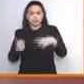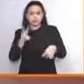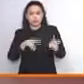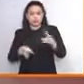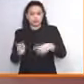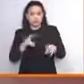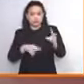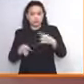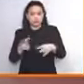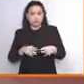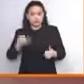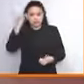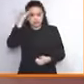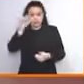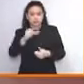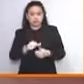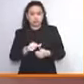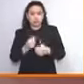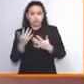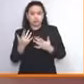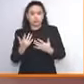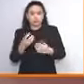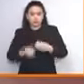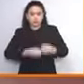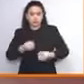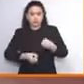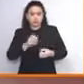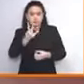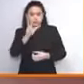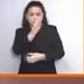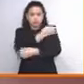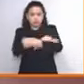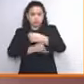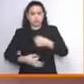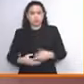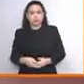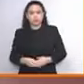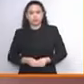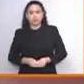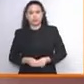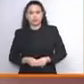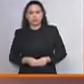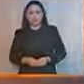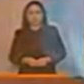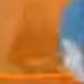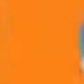nuestras firmas externas, pero recuerden que los esperamos en nuestro sorteo de las 3 de la tarde.